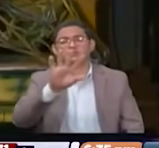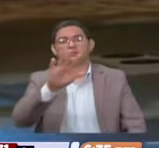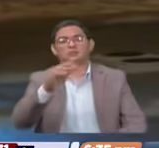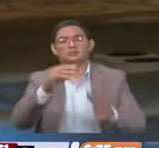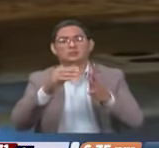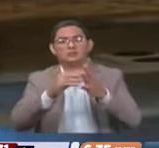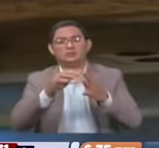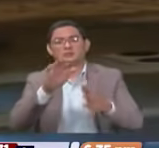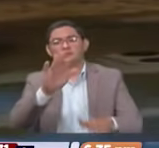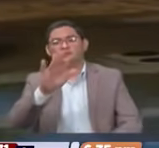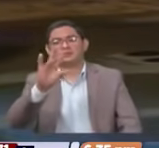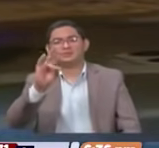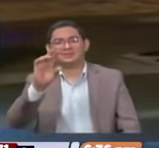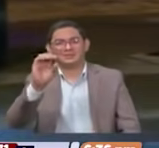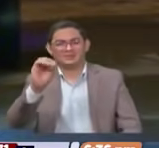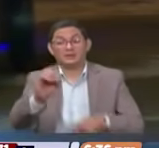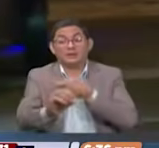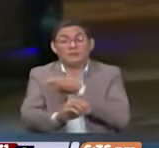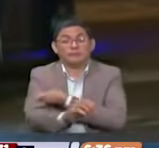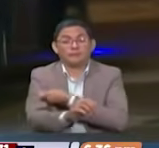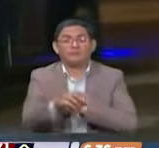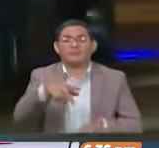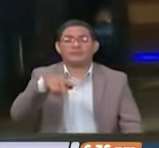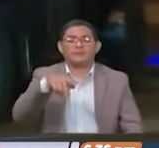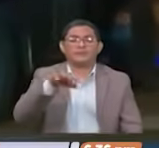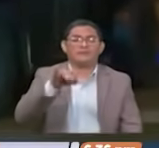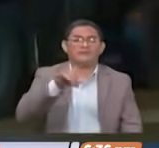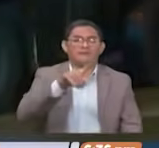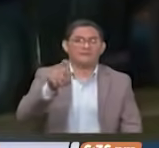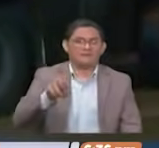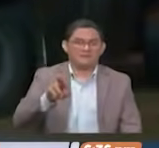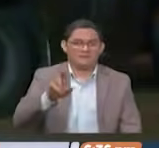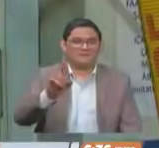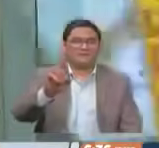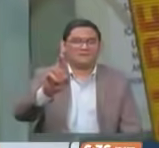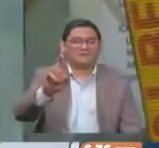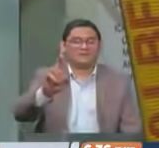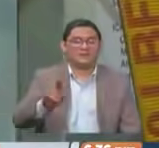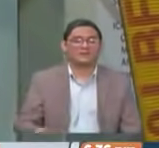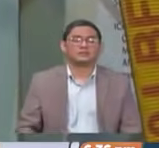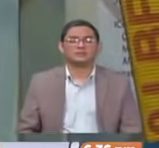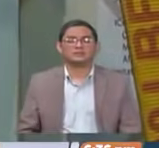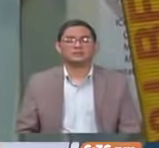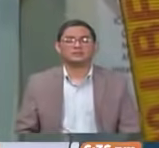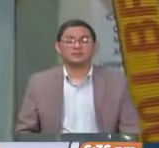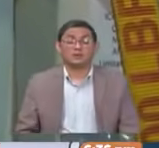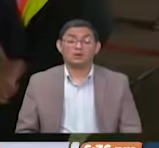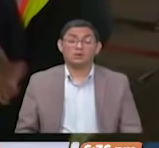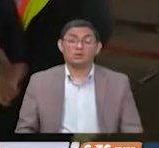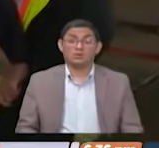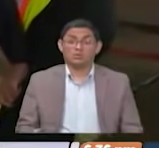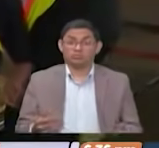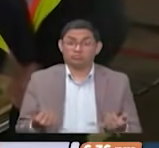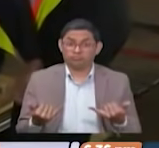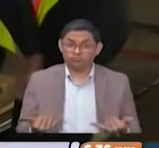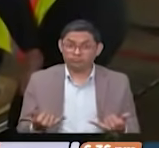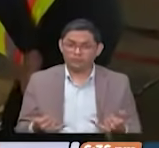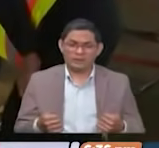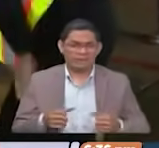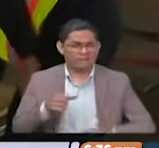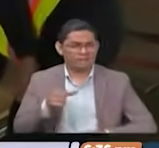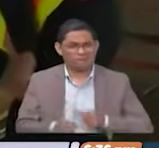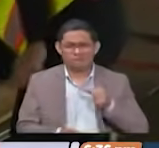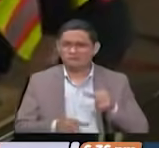100 570 nuevas dosis de la pzifer lo que nos permite seguir